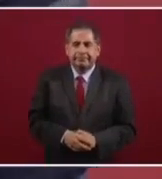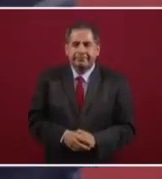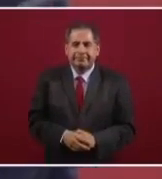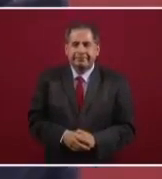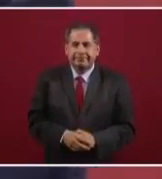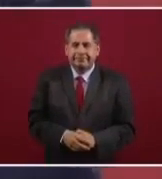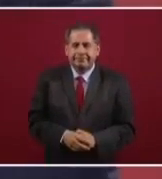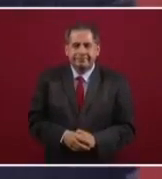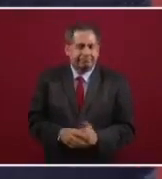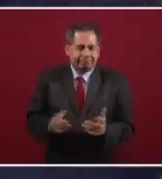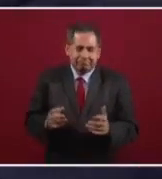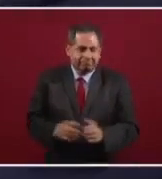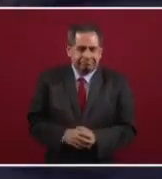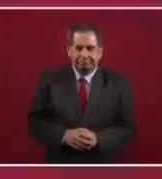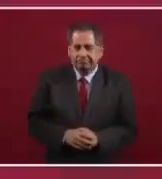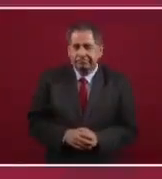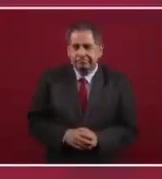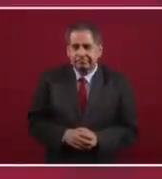Pues